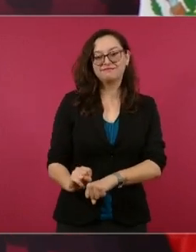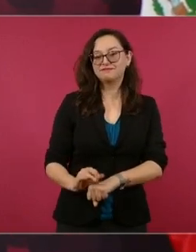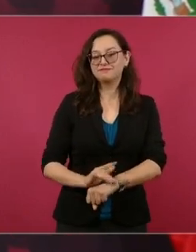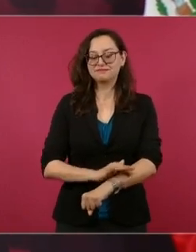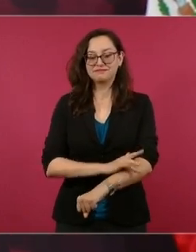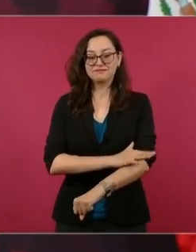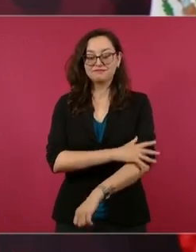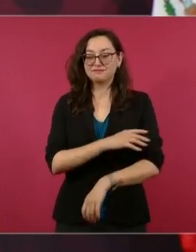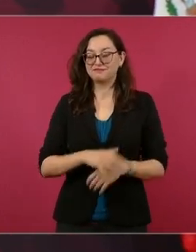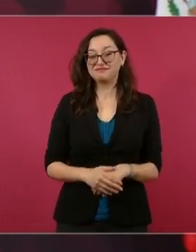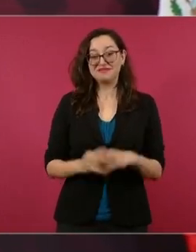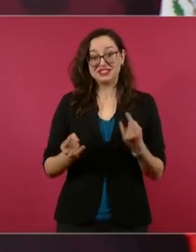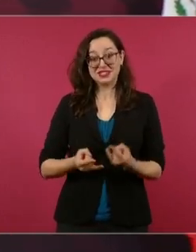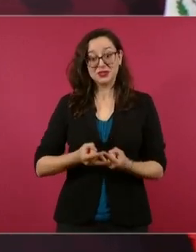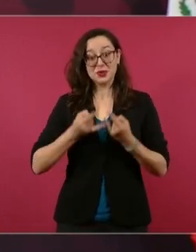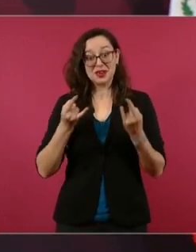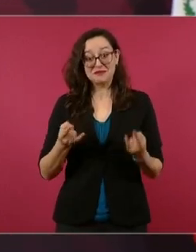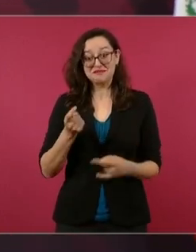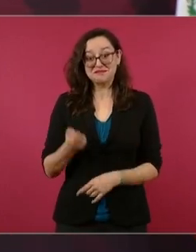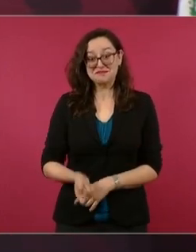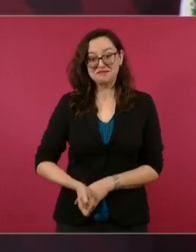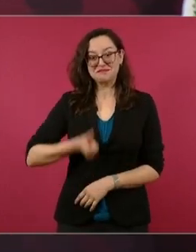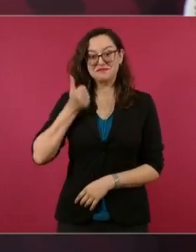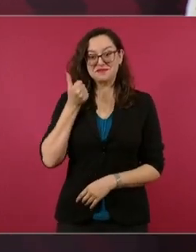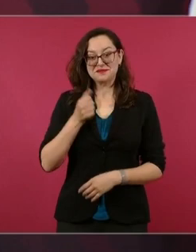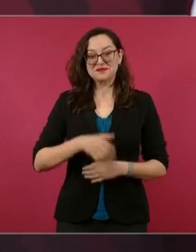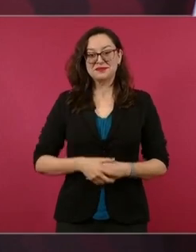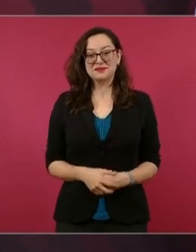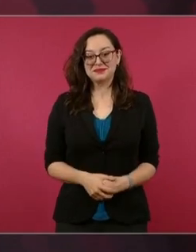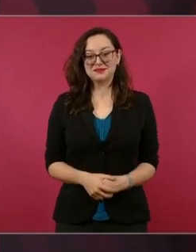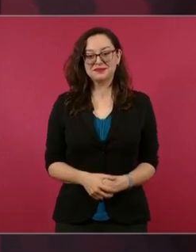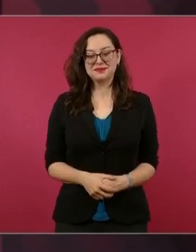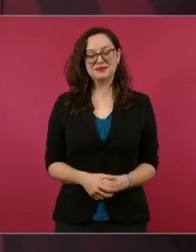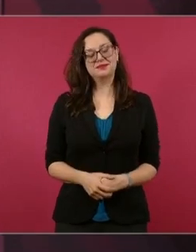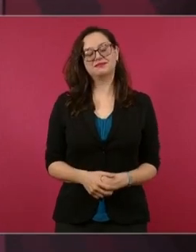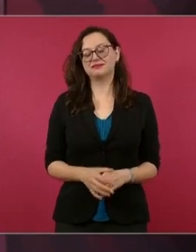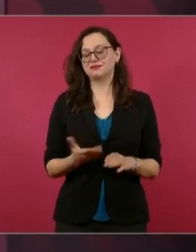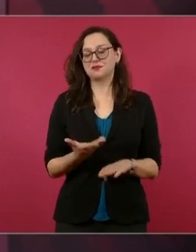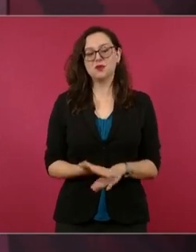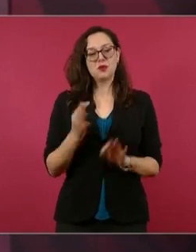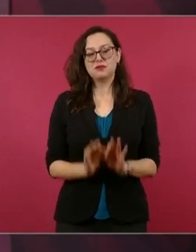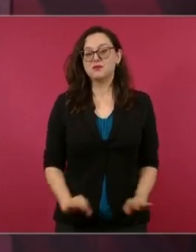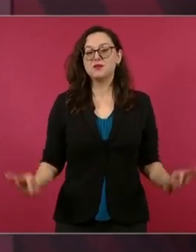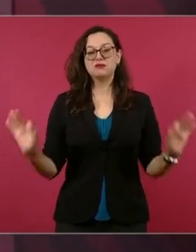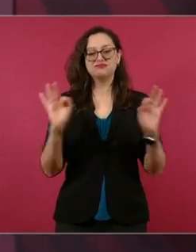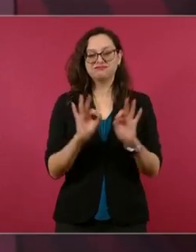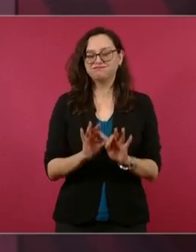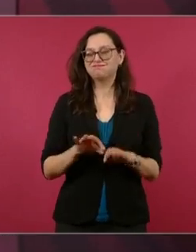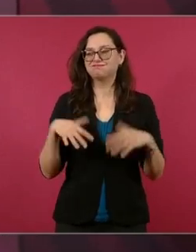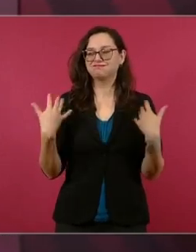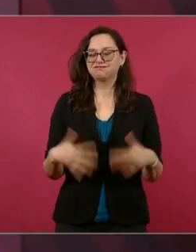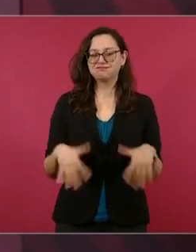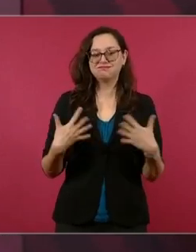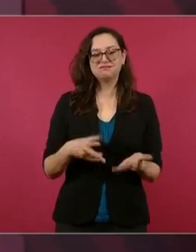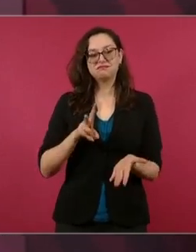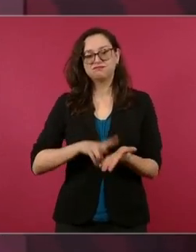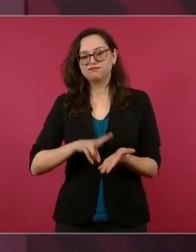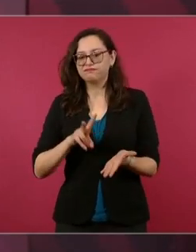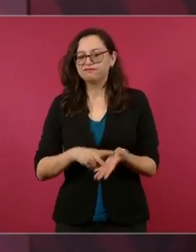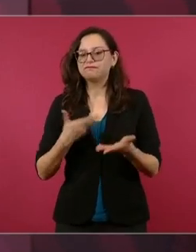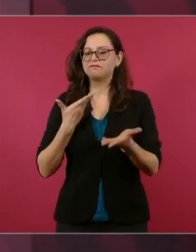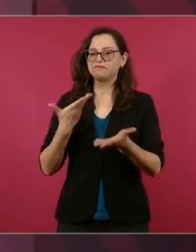y también pues muy importante, de mucho provecho. Hablamos de